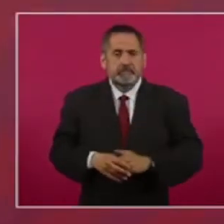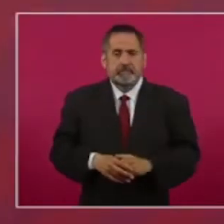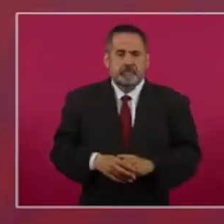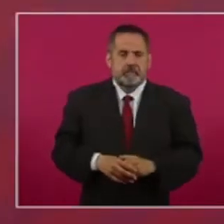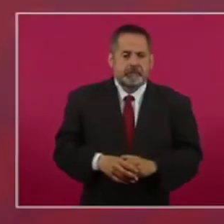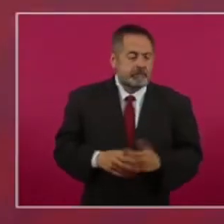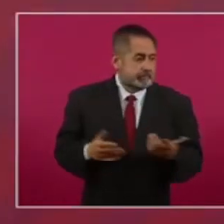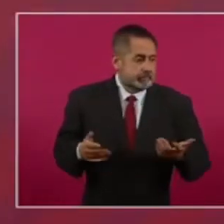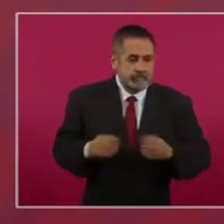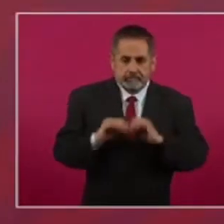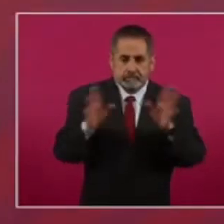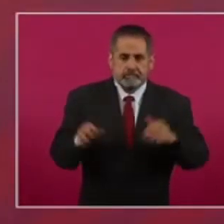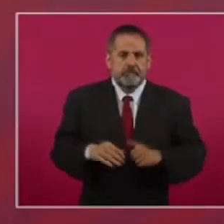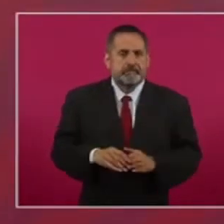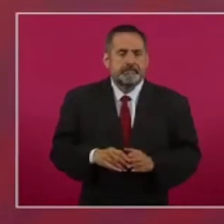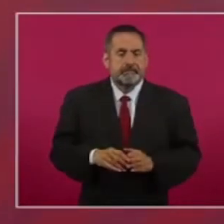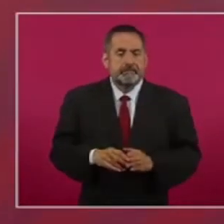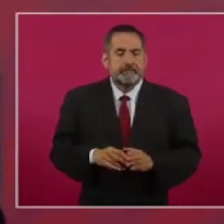¿Cómo no